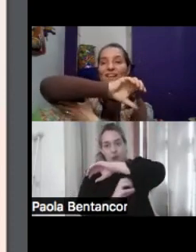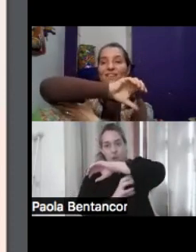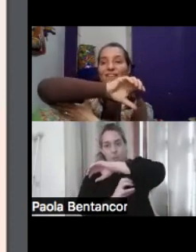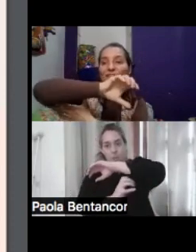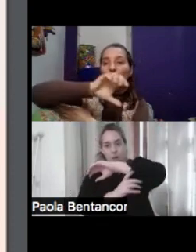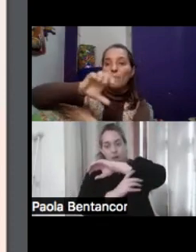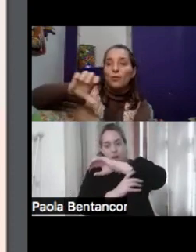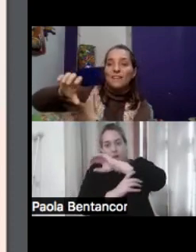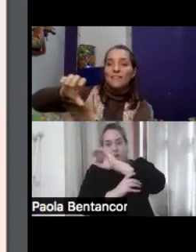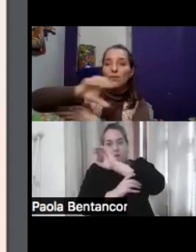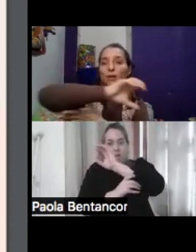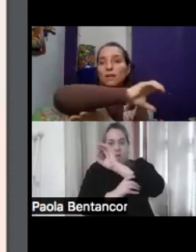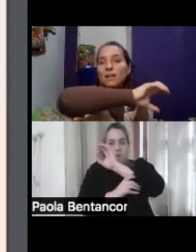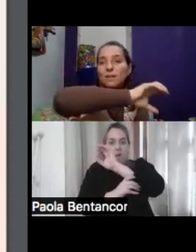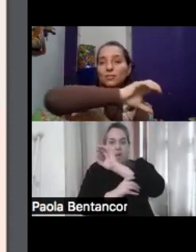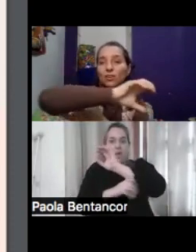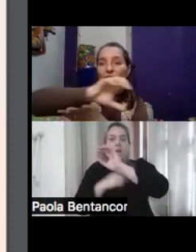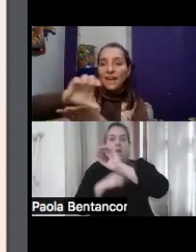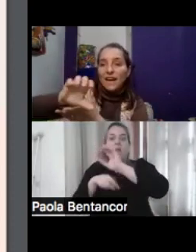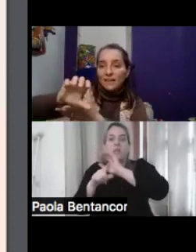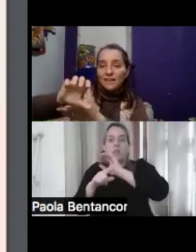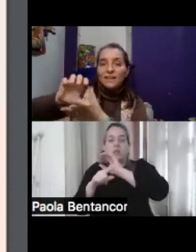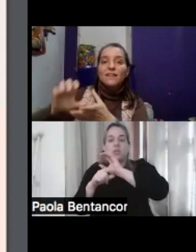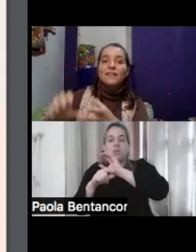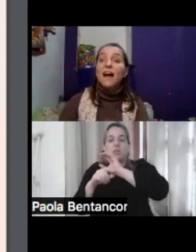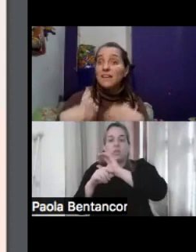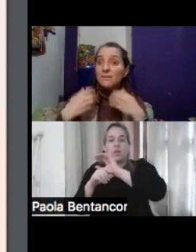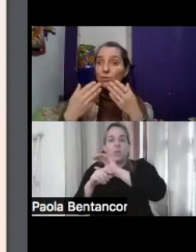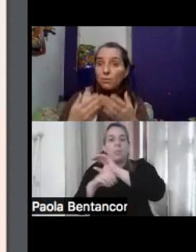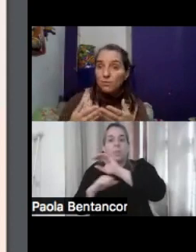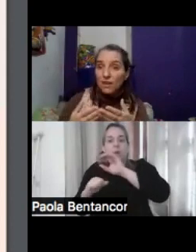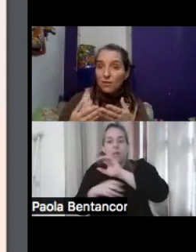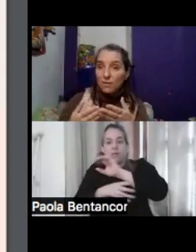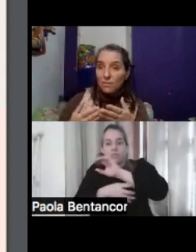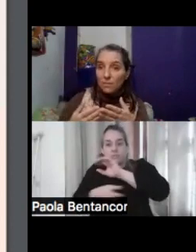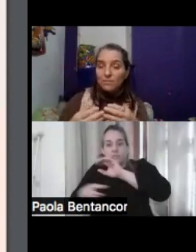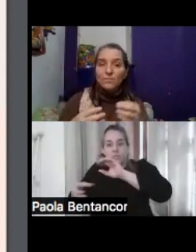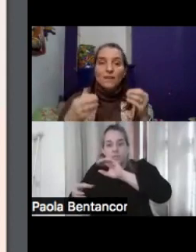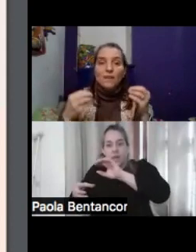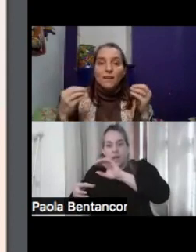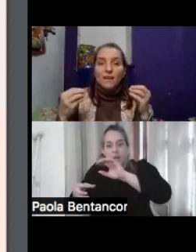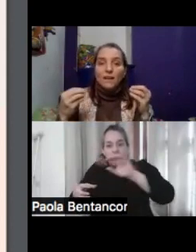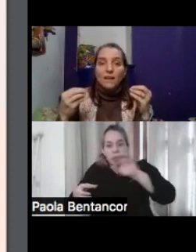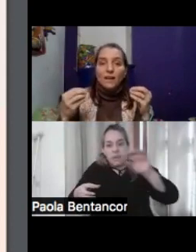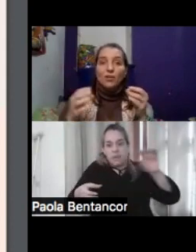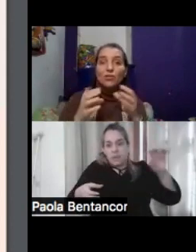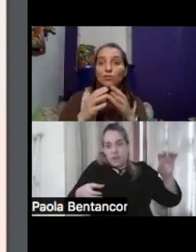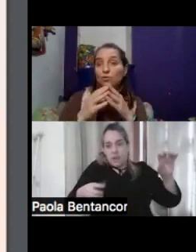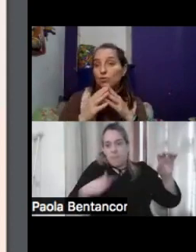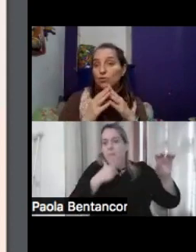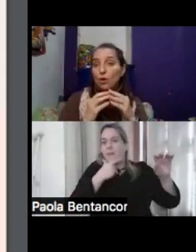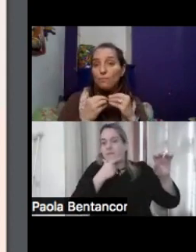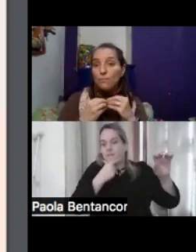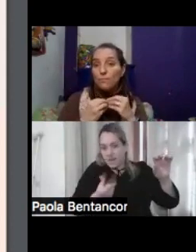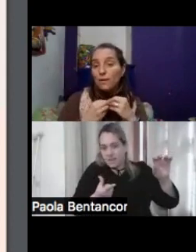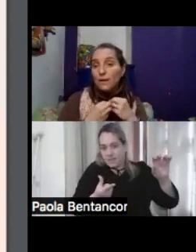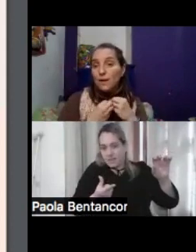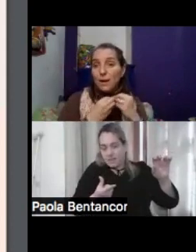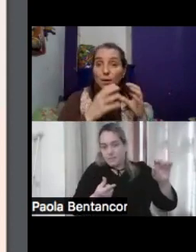la fuerza de la gravedad levantándolo, podía hacer un desplazamiento en lateral, y ahí volvemos a lo mismo.